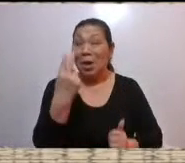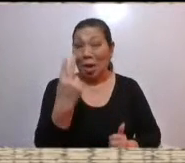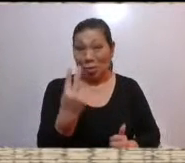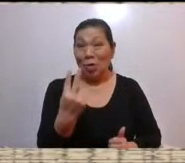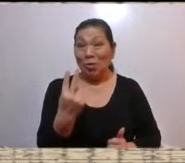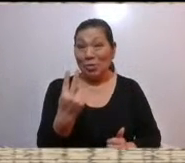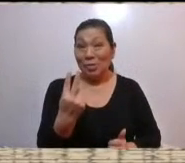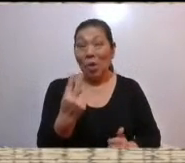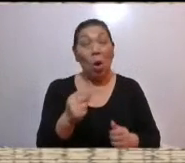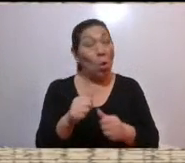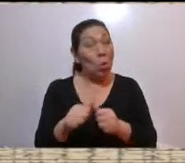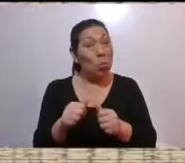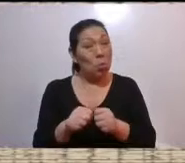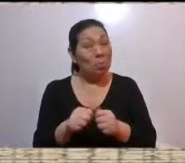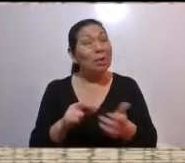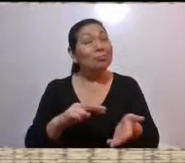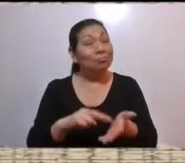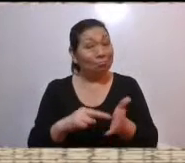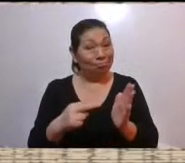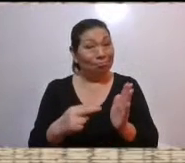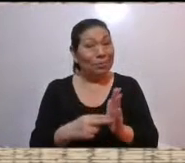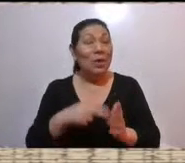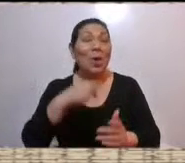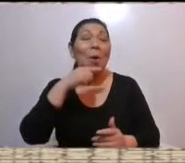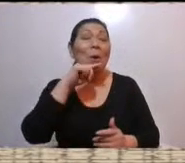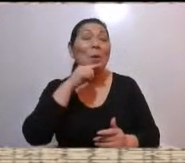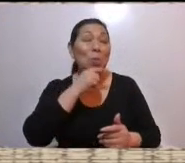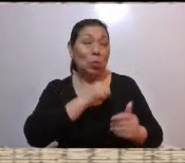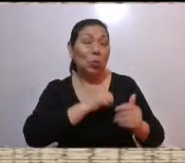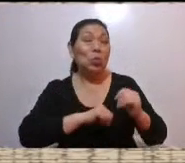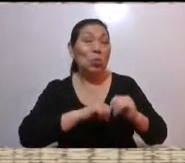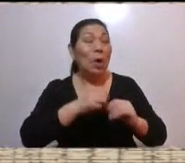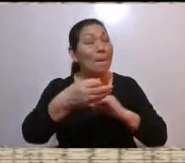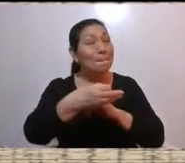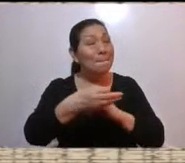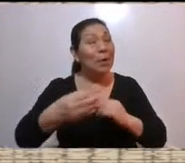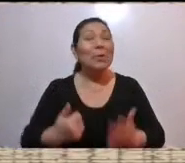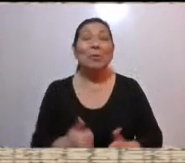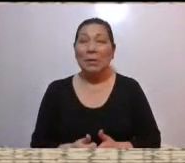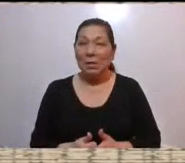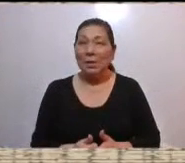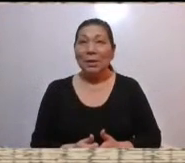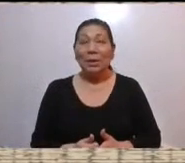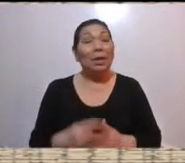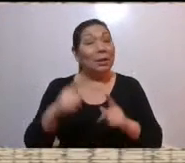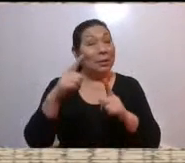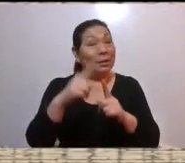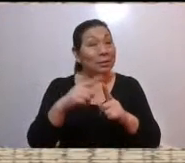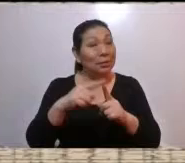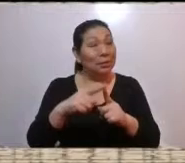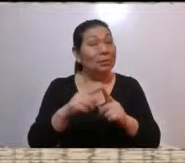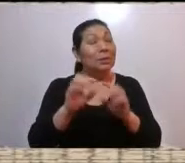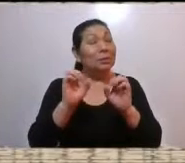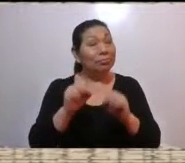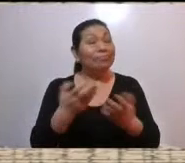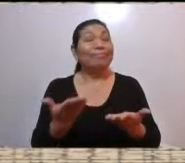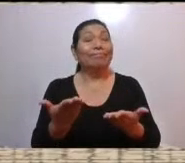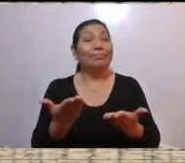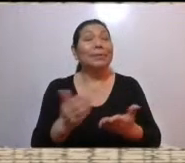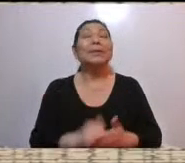las hermanas Ciesa también a un número significativo de mujeres de zonas rurales. Es decir, el